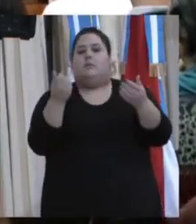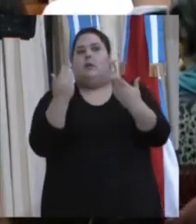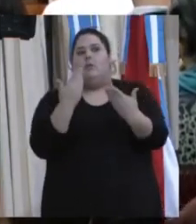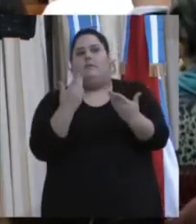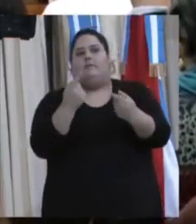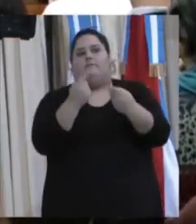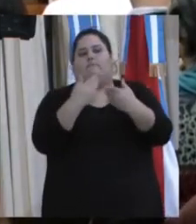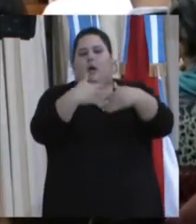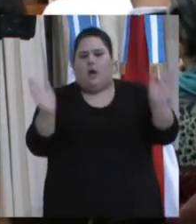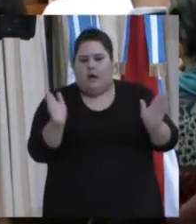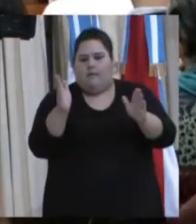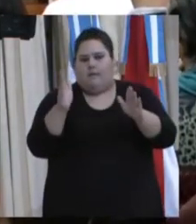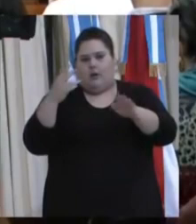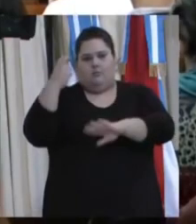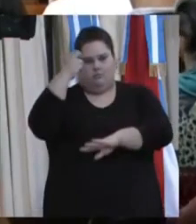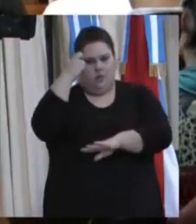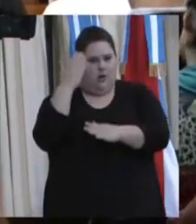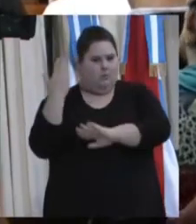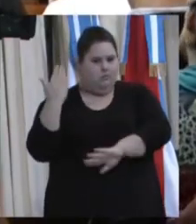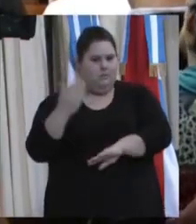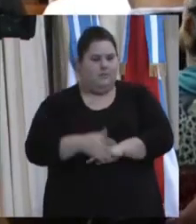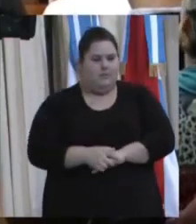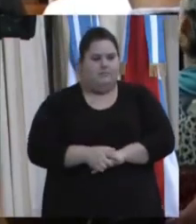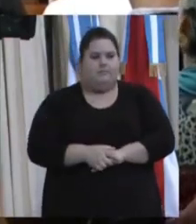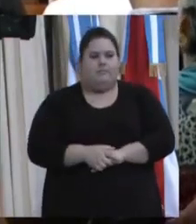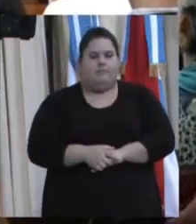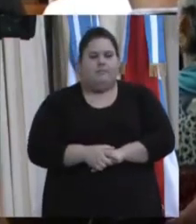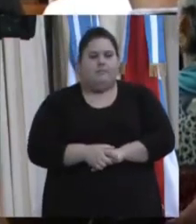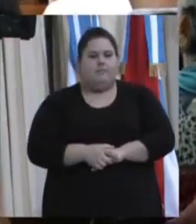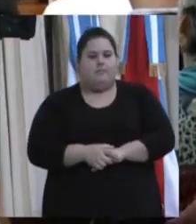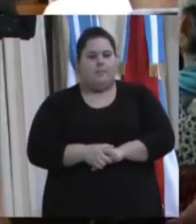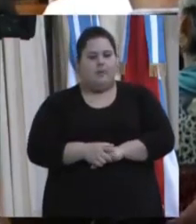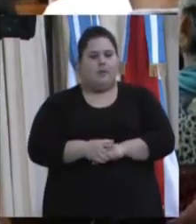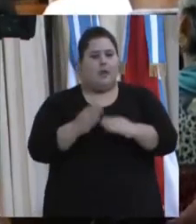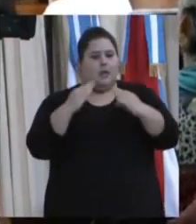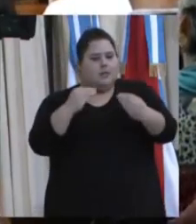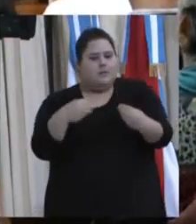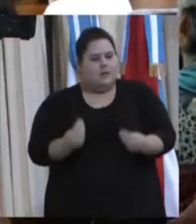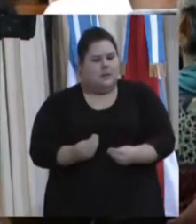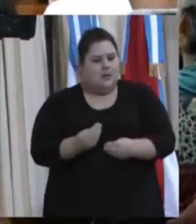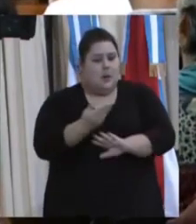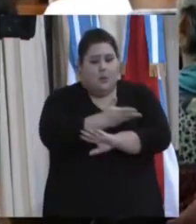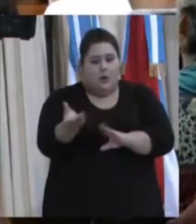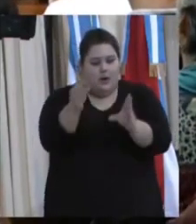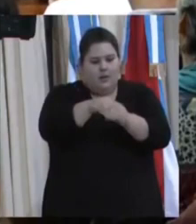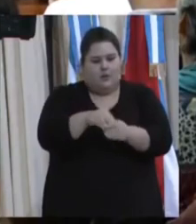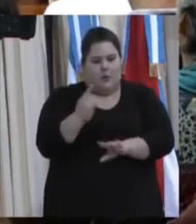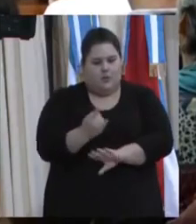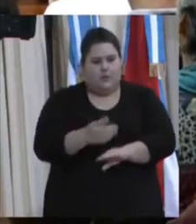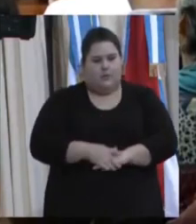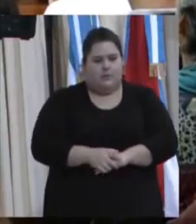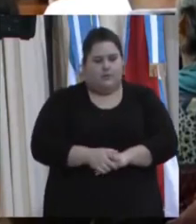estudiantes con este reclamo que venía adentro de la sociabilidad universitaria, con Clotilde Luisi, se había ido